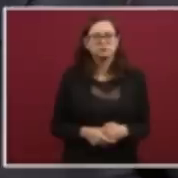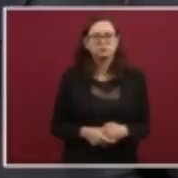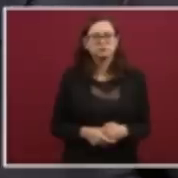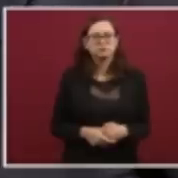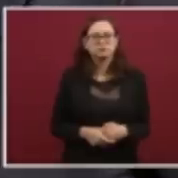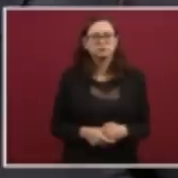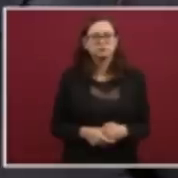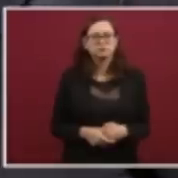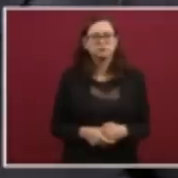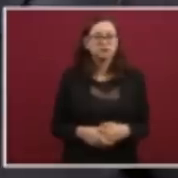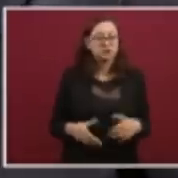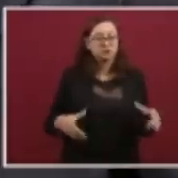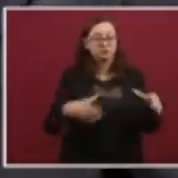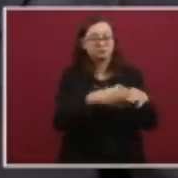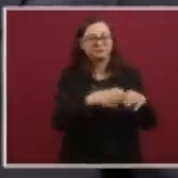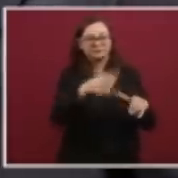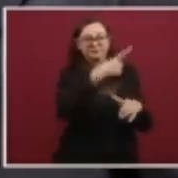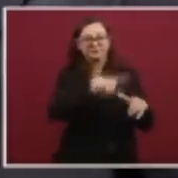los que no nos quieren